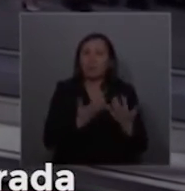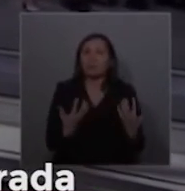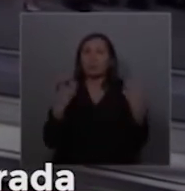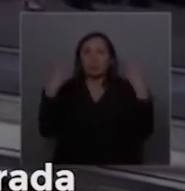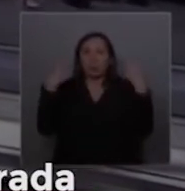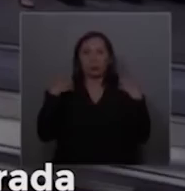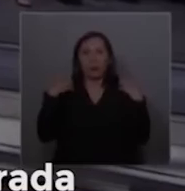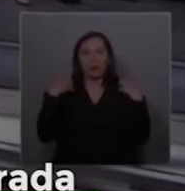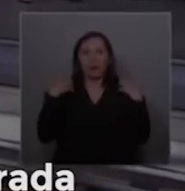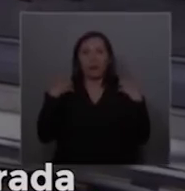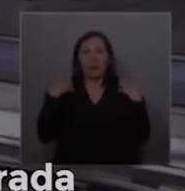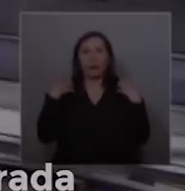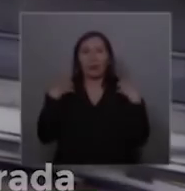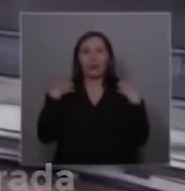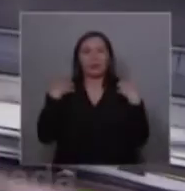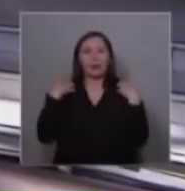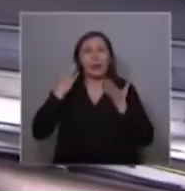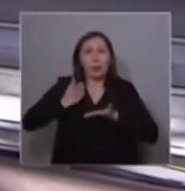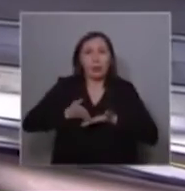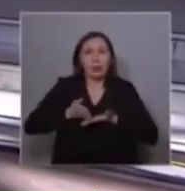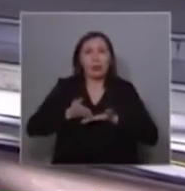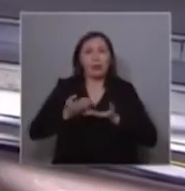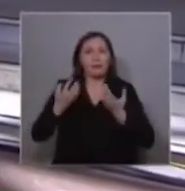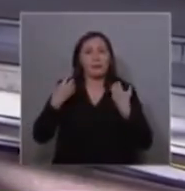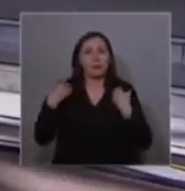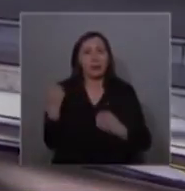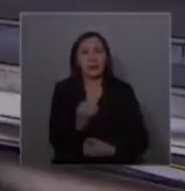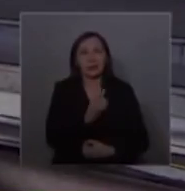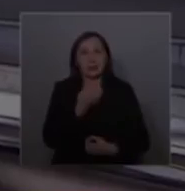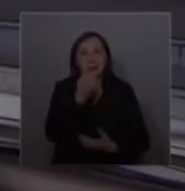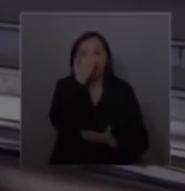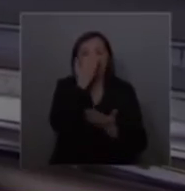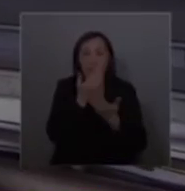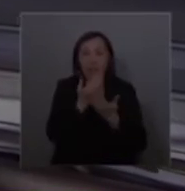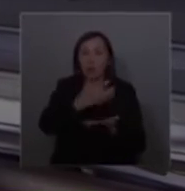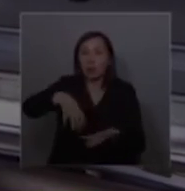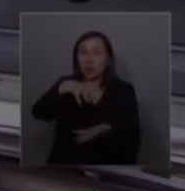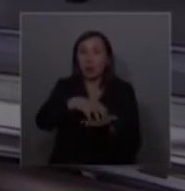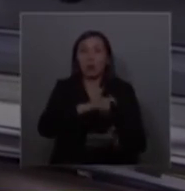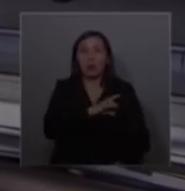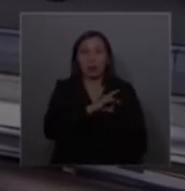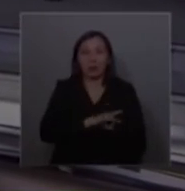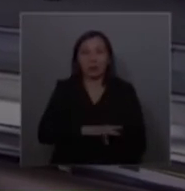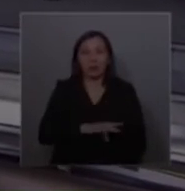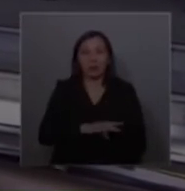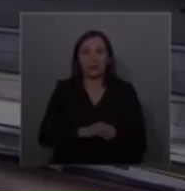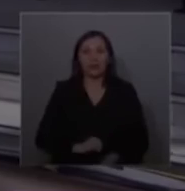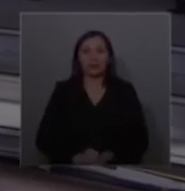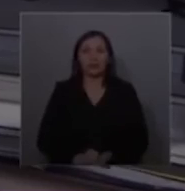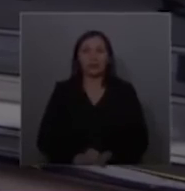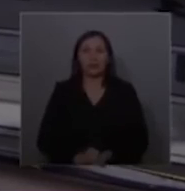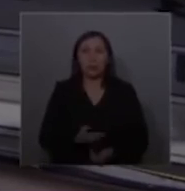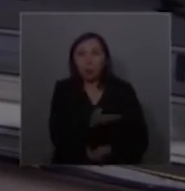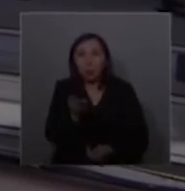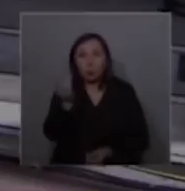hay la centroizquierda tienen que decir mucho sobre los nuevos sistemas productivos con el cuidado del